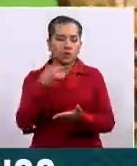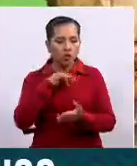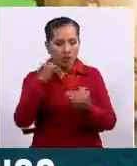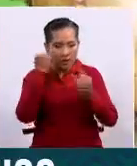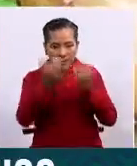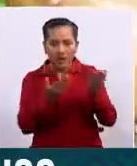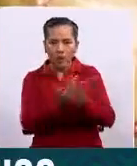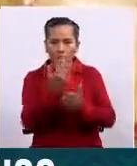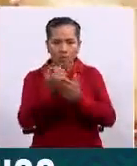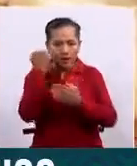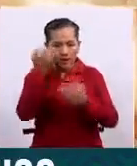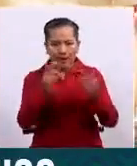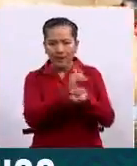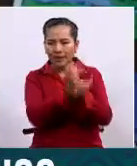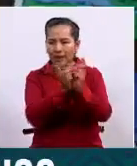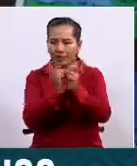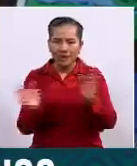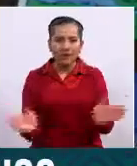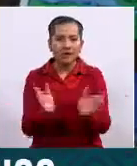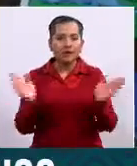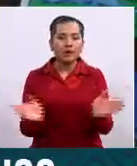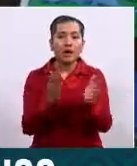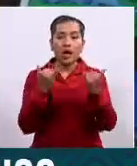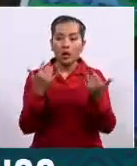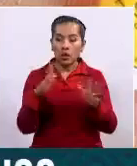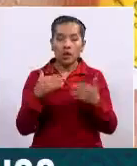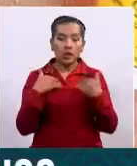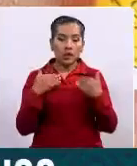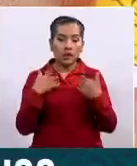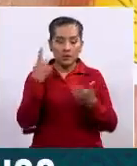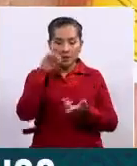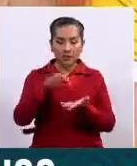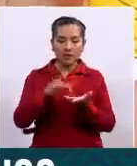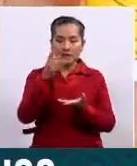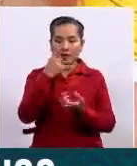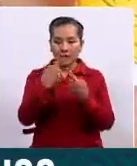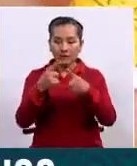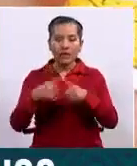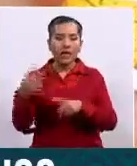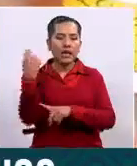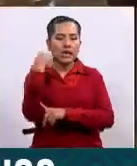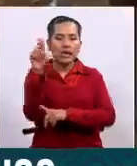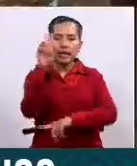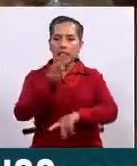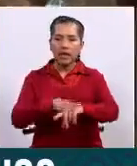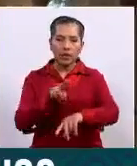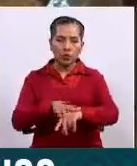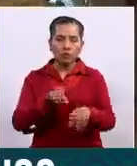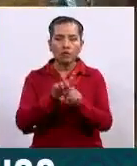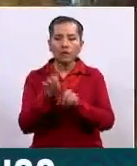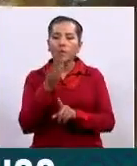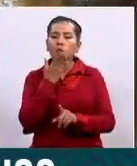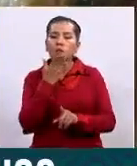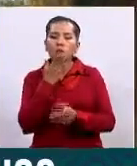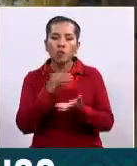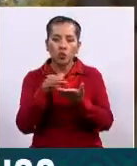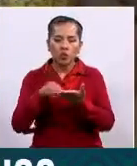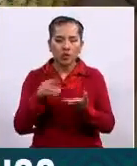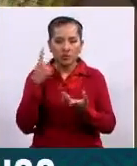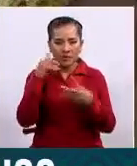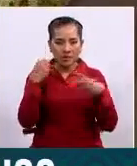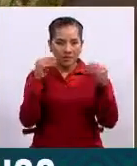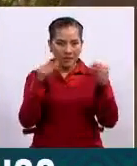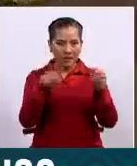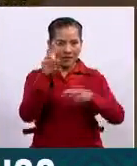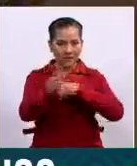que innoven. Hemos ido innovando, ahora tenemos medicina natural. También tenemos algunos dulces que vendemos en la feria. Algunos nuevos